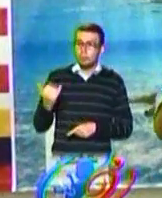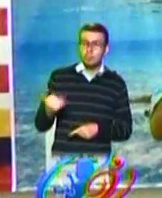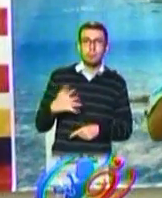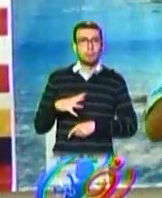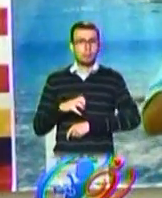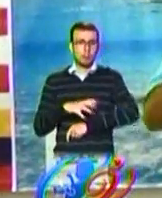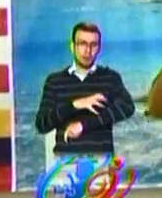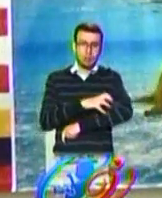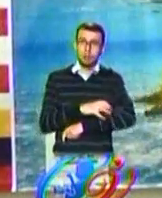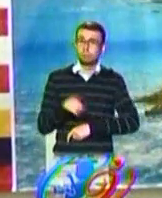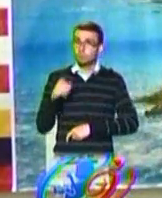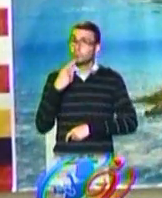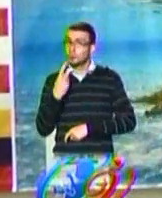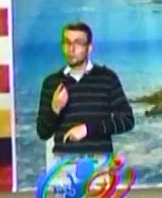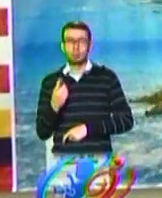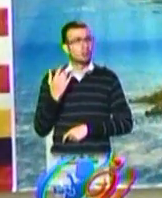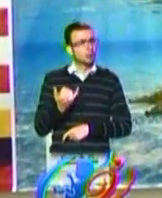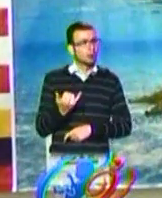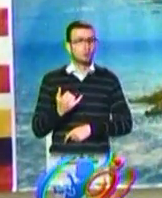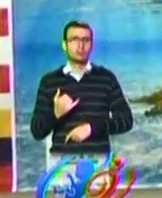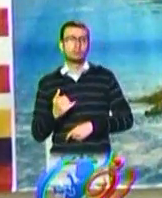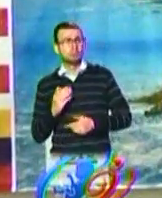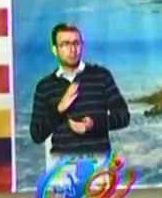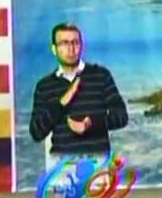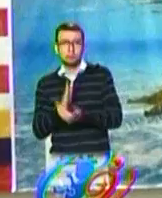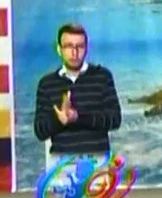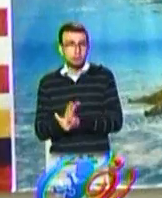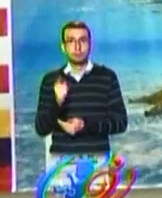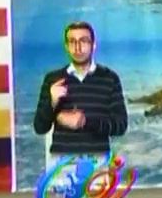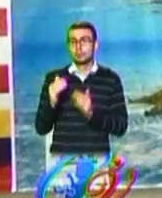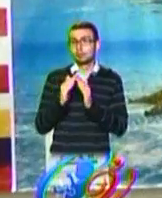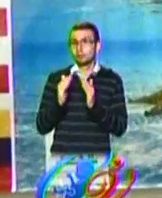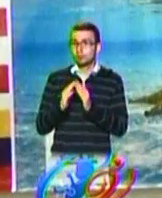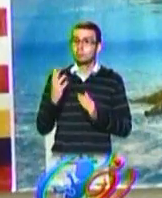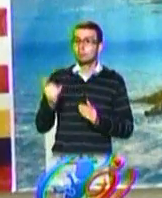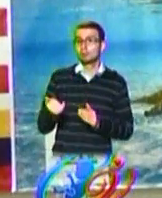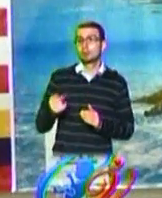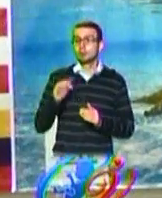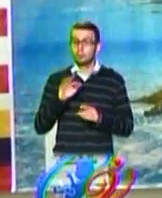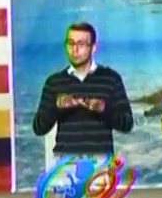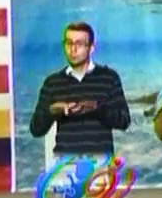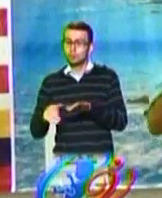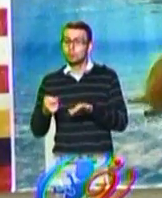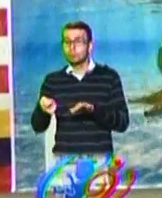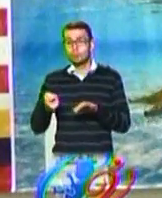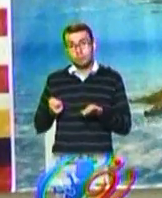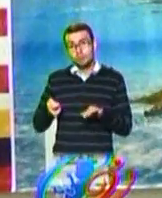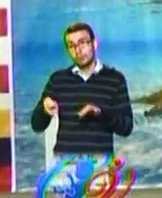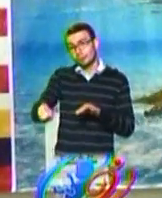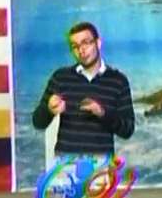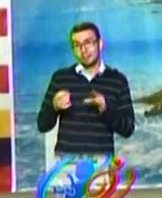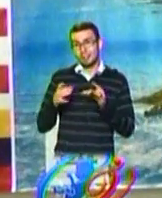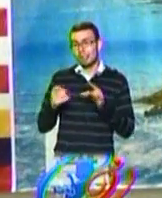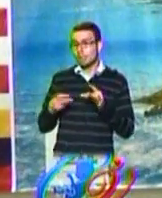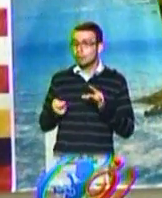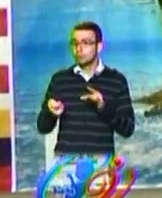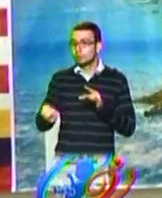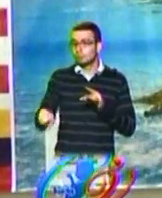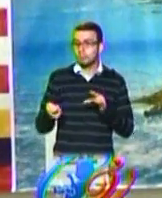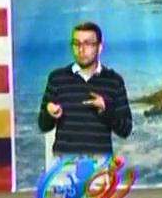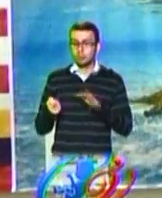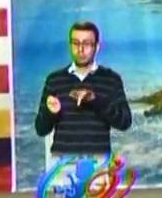bajos de su casa para que montaran un cajero electrónico de un banco. Cuando él alquiló los